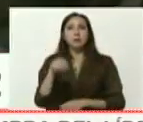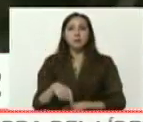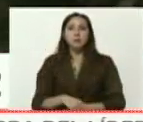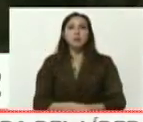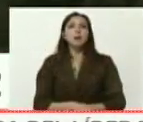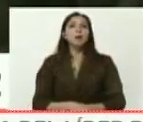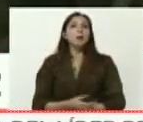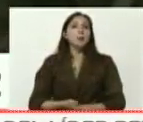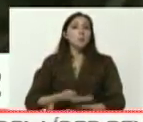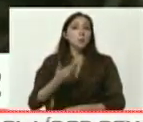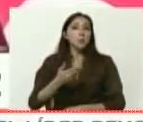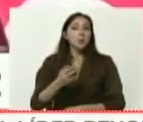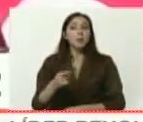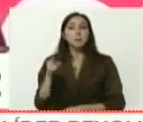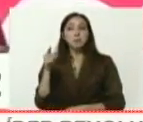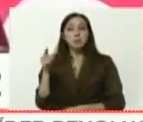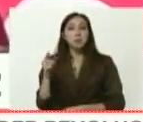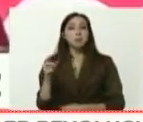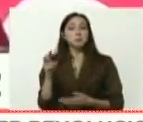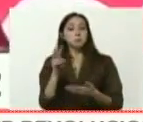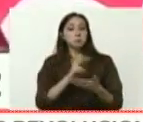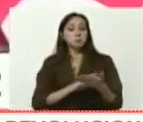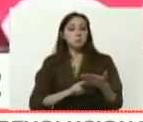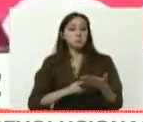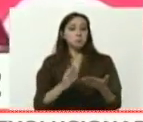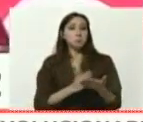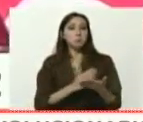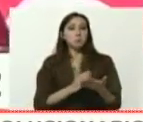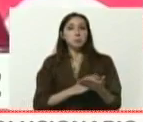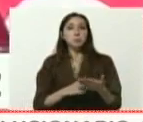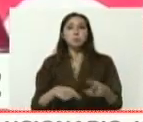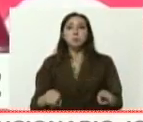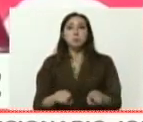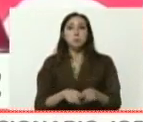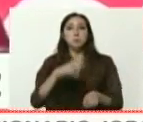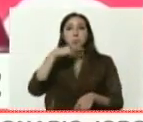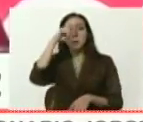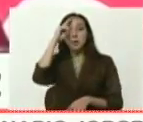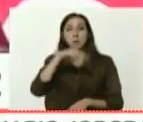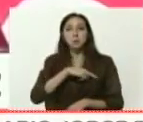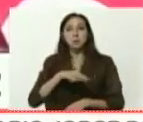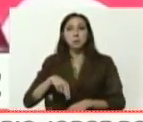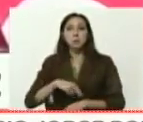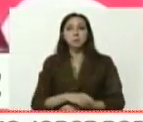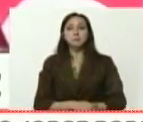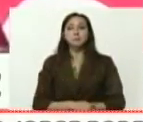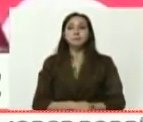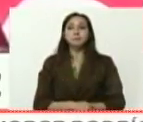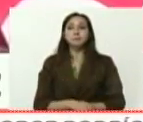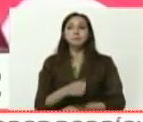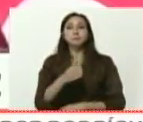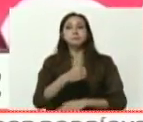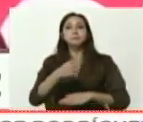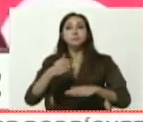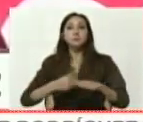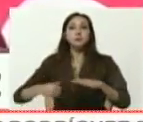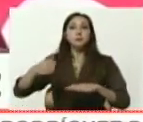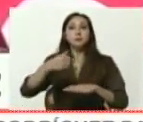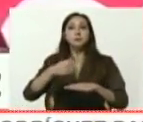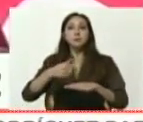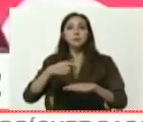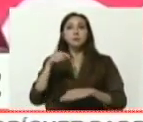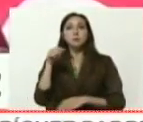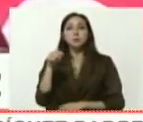leerlo todos los días, usted como un padre nuestro para nosotros. Viceministra y viceministro del Poder Popular para la Comunicación y